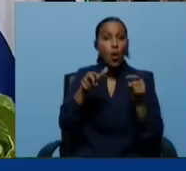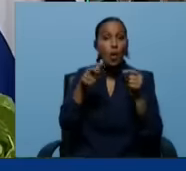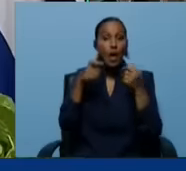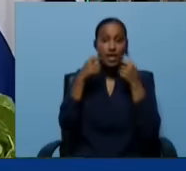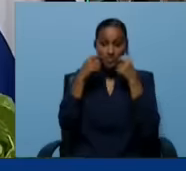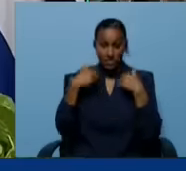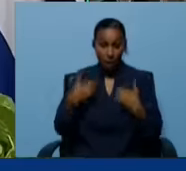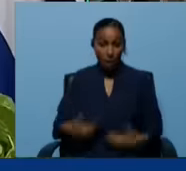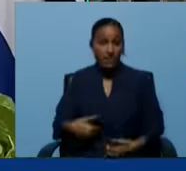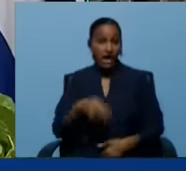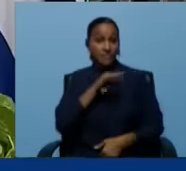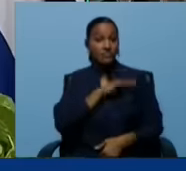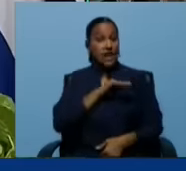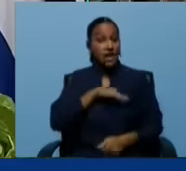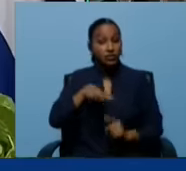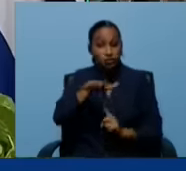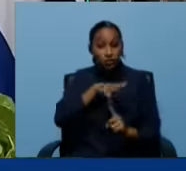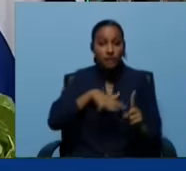ahí estaba ya